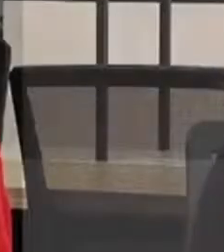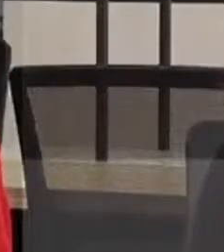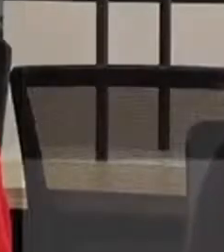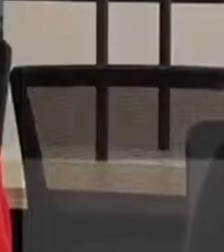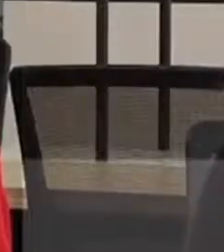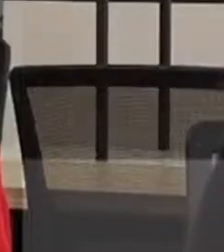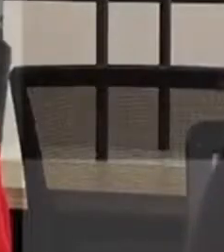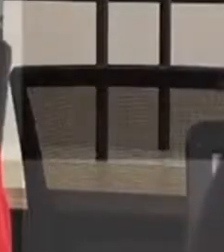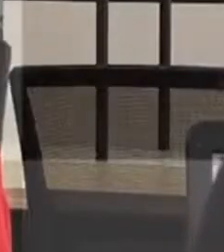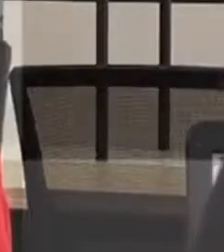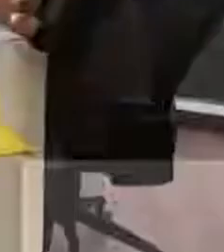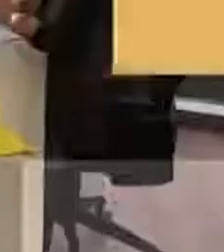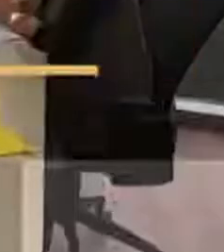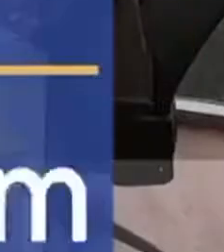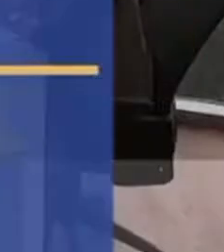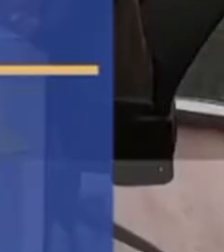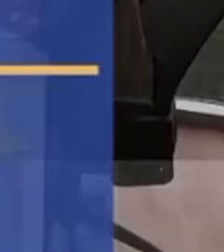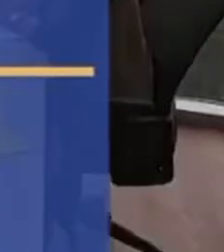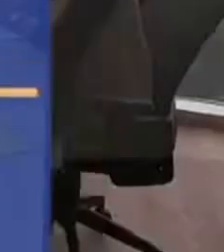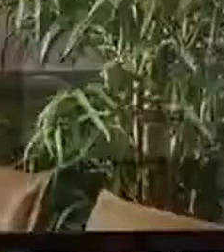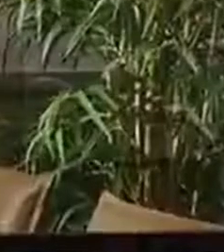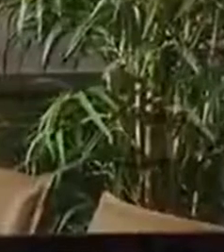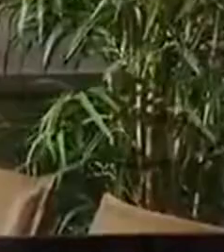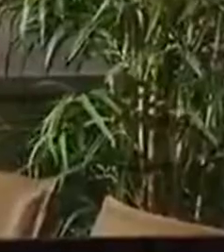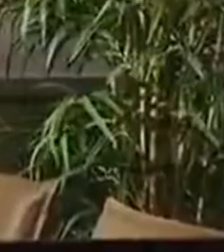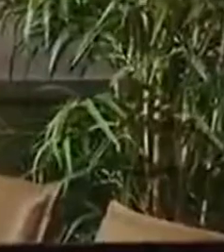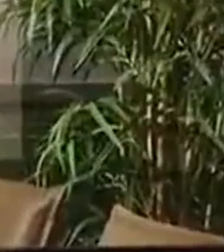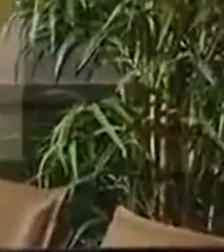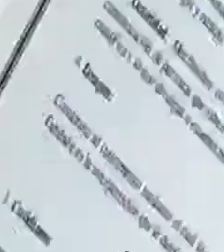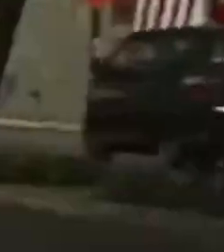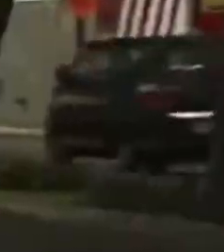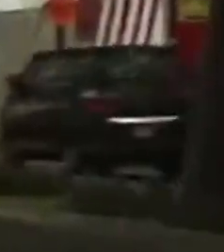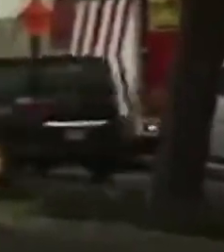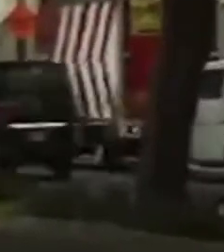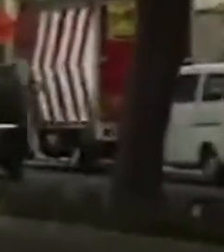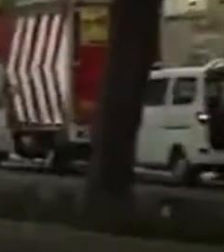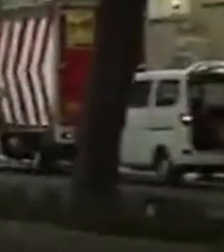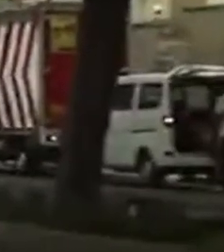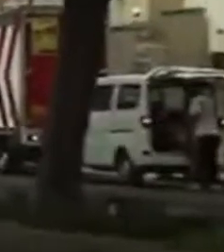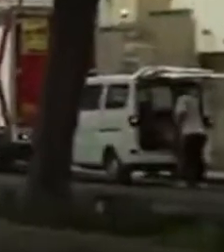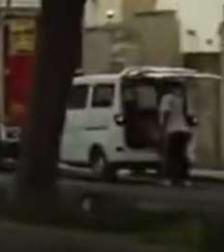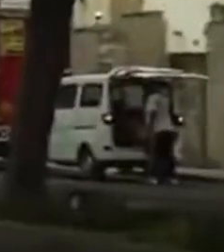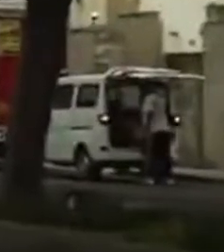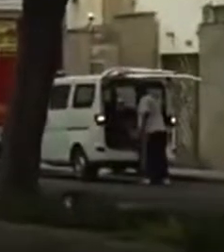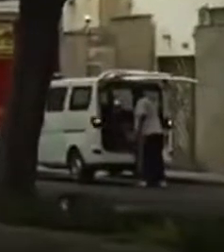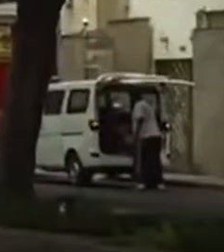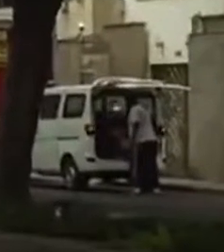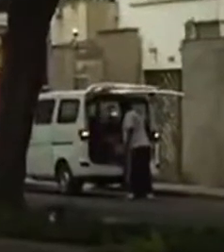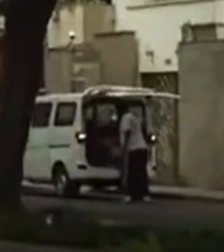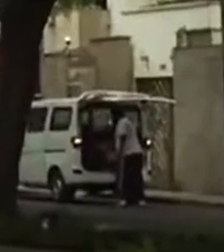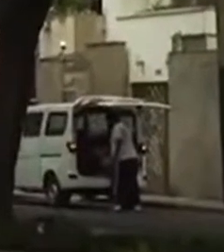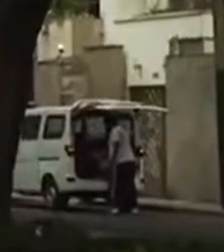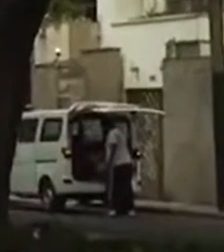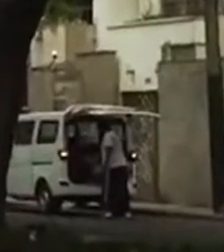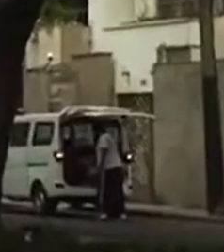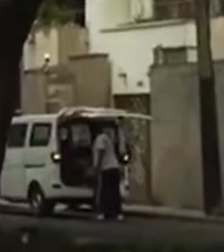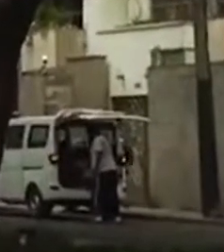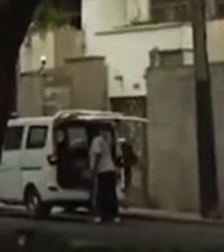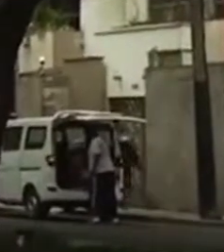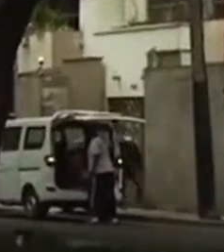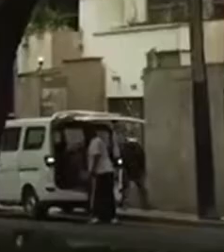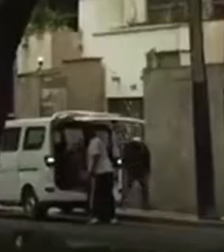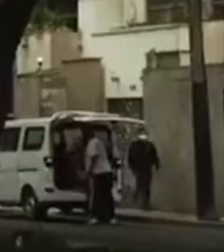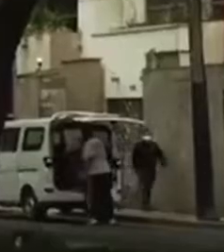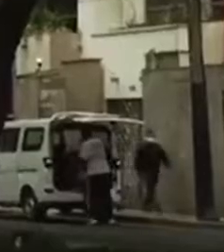Han llegado muchos correos. Ellas están aquí para orientarte. ¿Sabías que existe un registro de abogados que